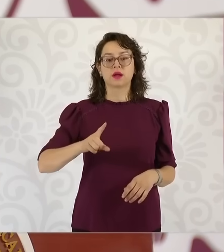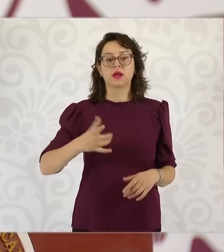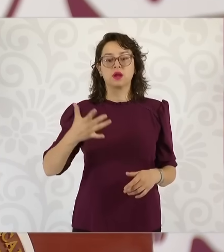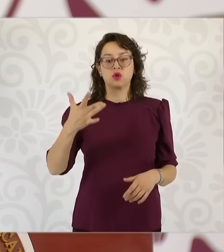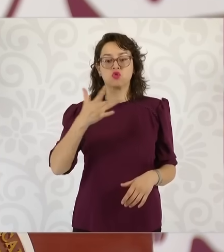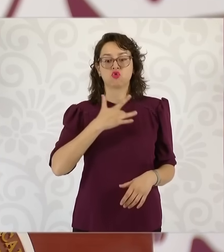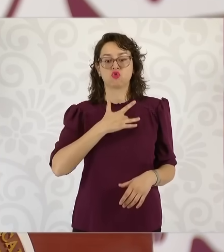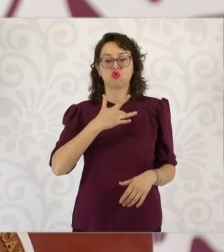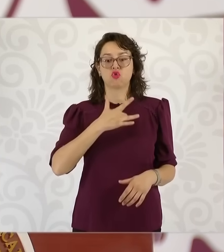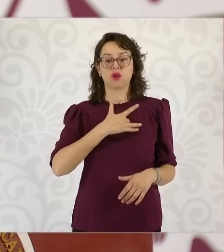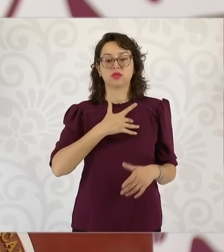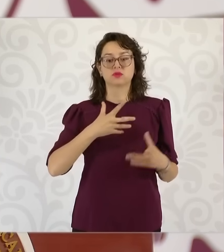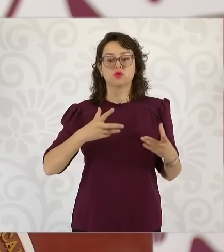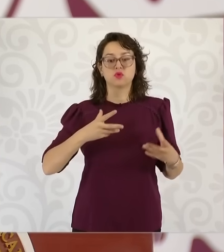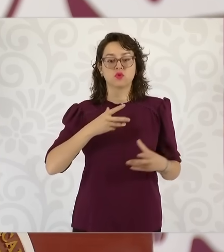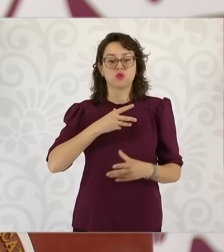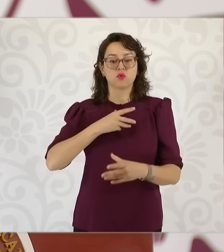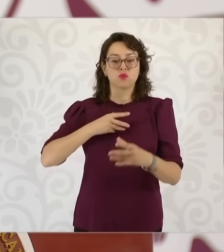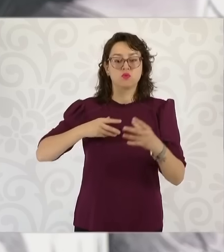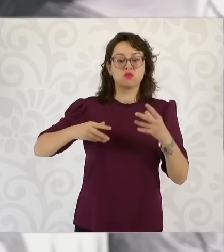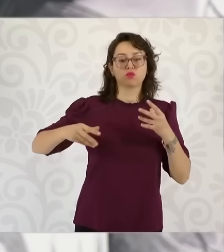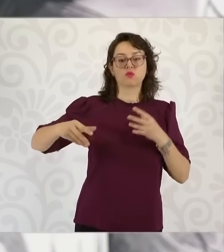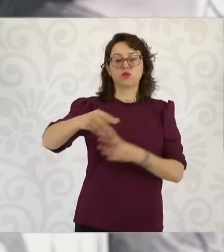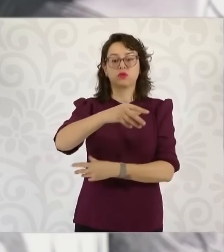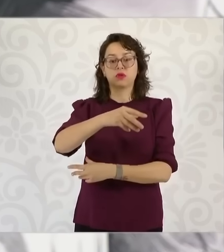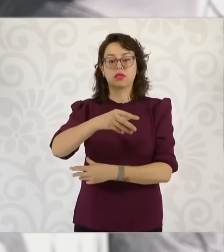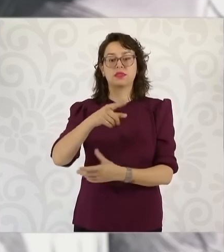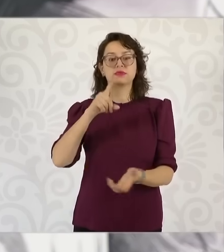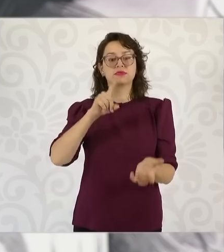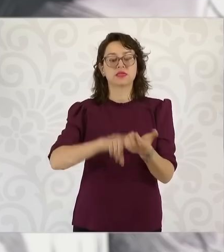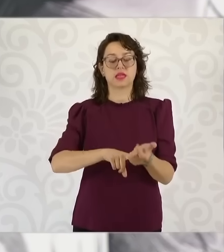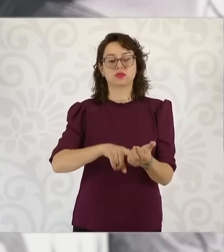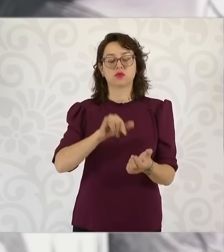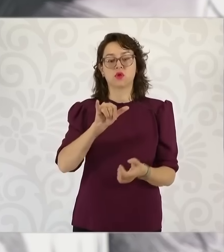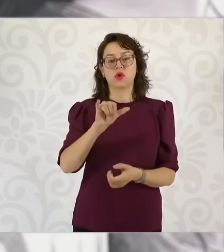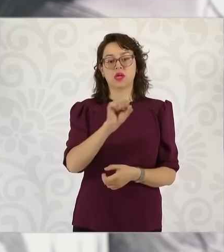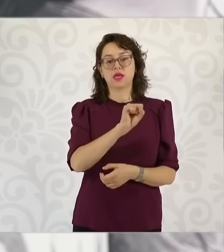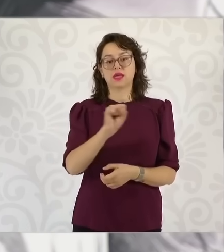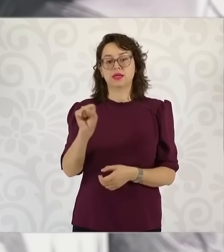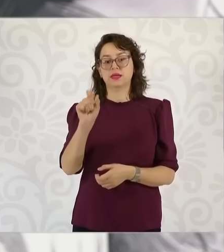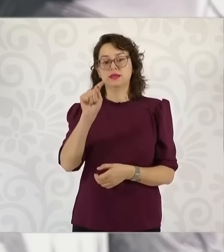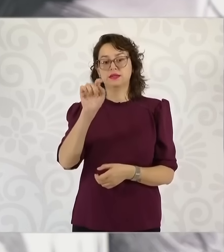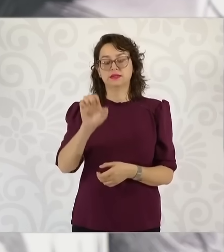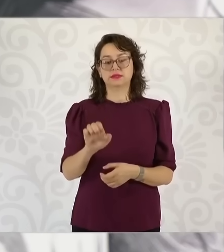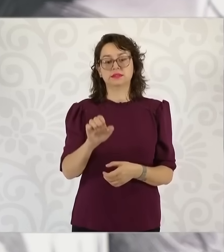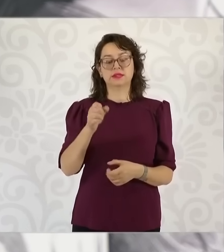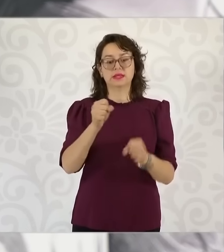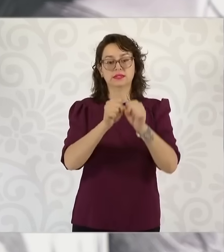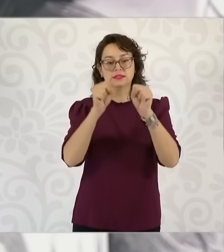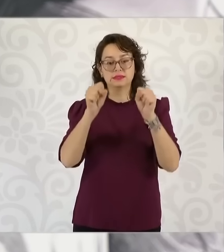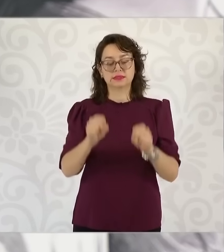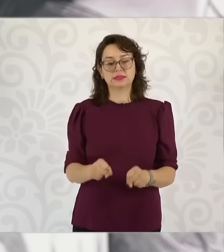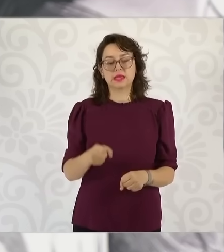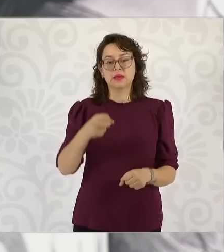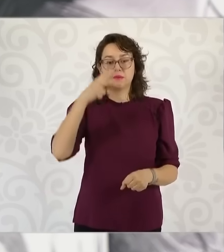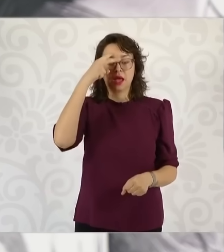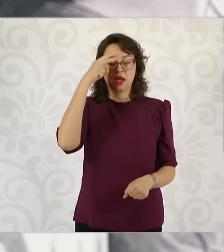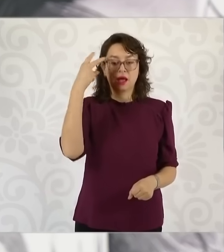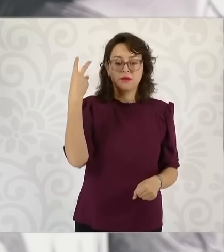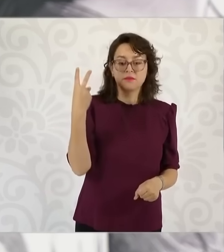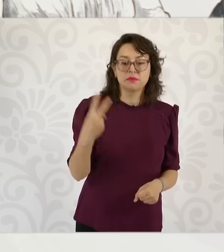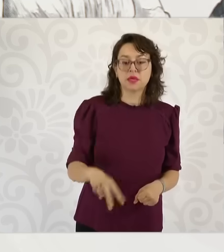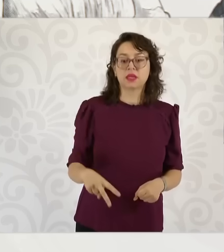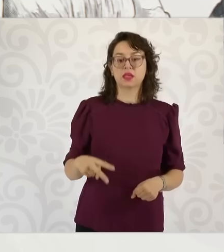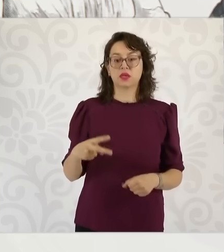trasplante de corazón en el ISSSTE, en el Sistema de Salud Mexicano, en México, en América